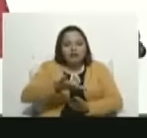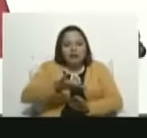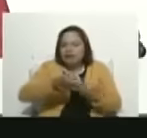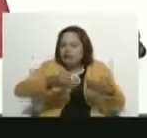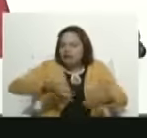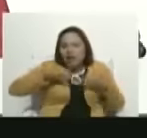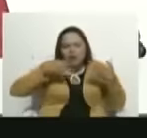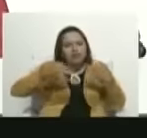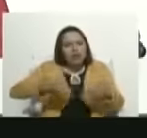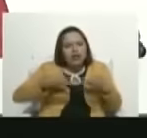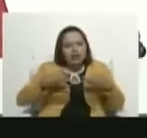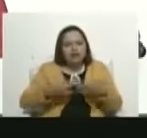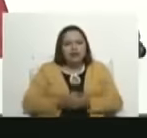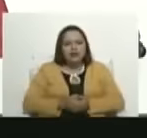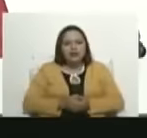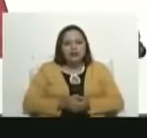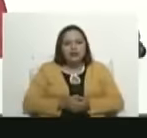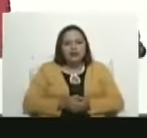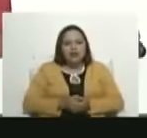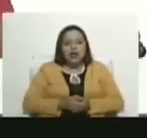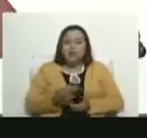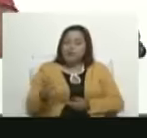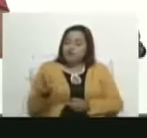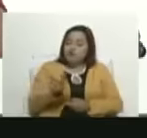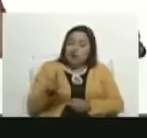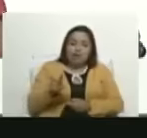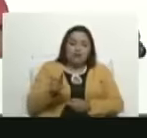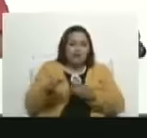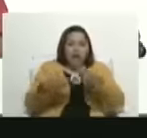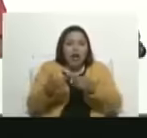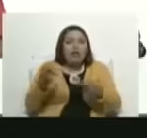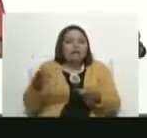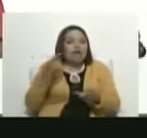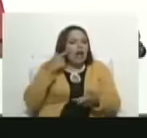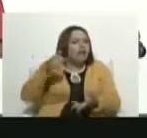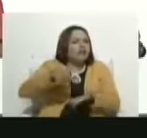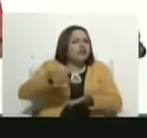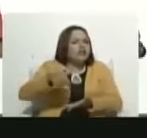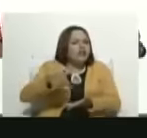siempre, jamás Venezuela. Aquí, mira, la mayor debilidad